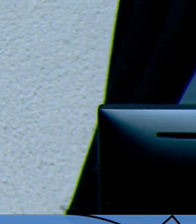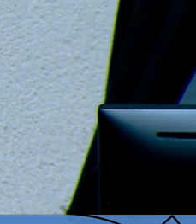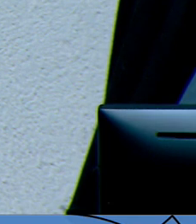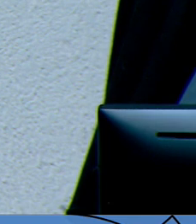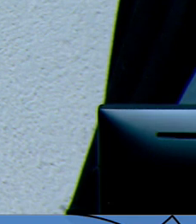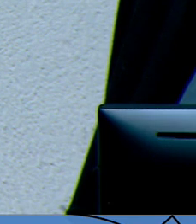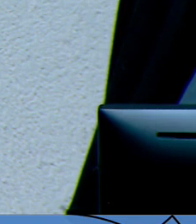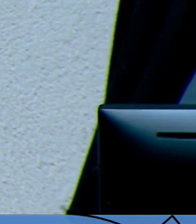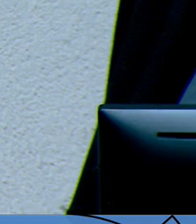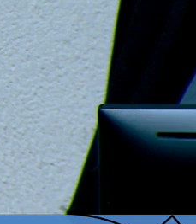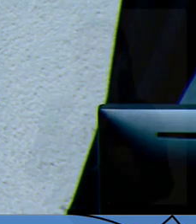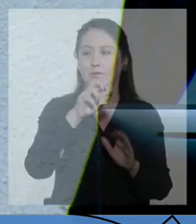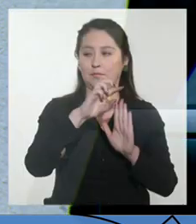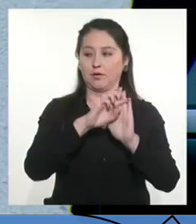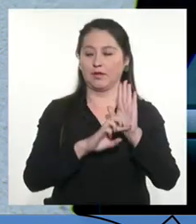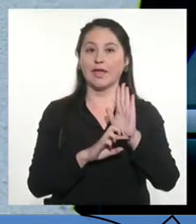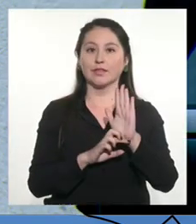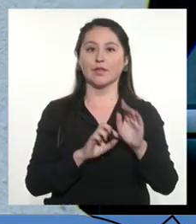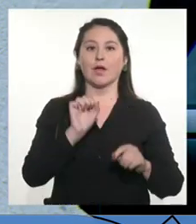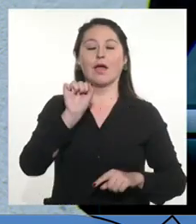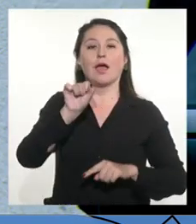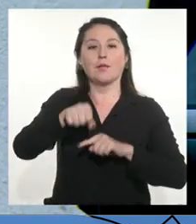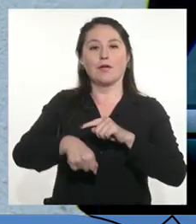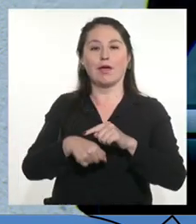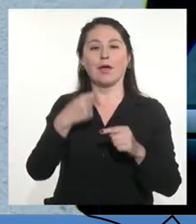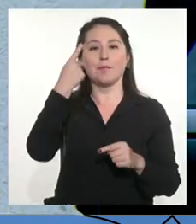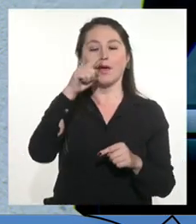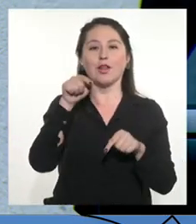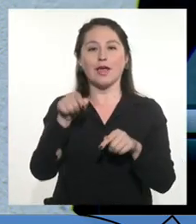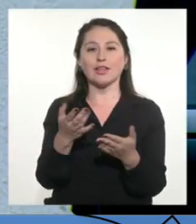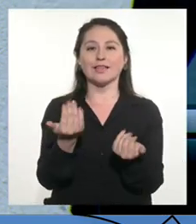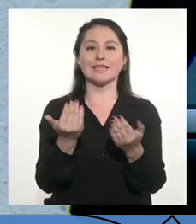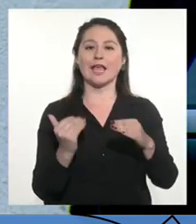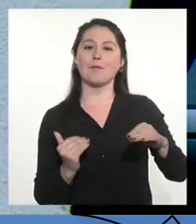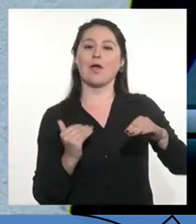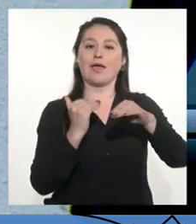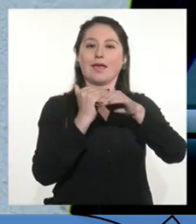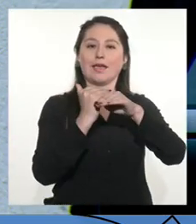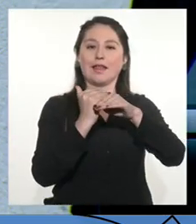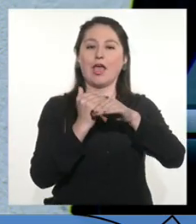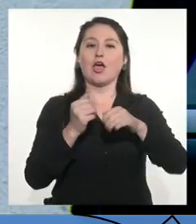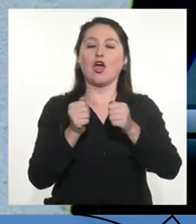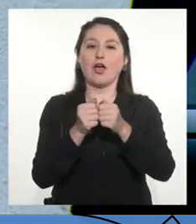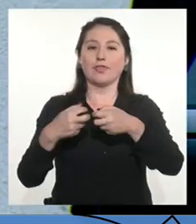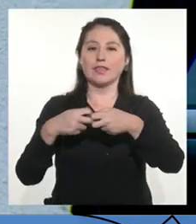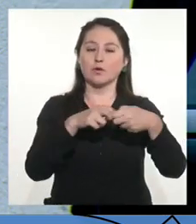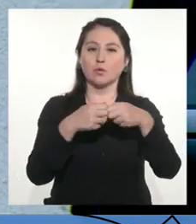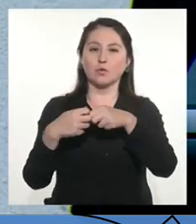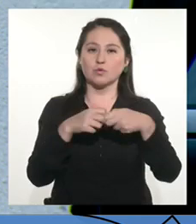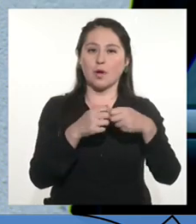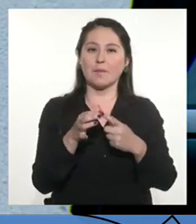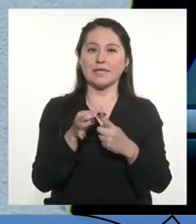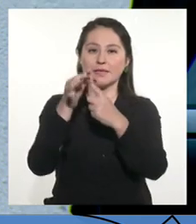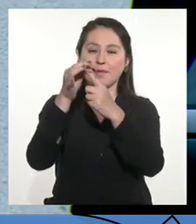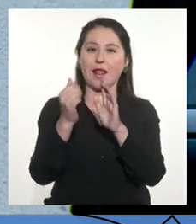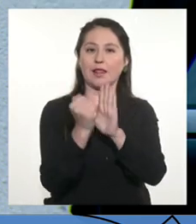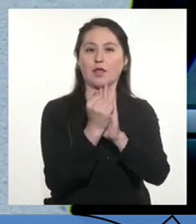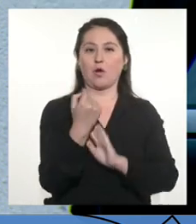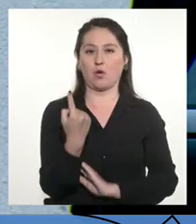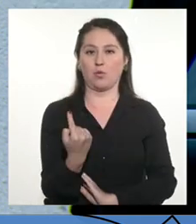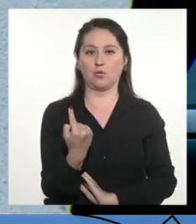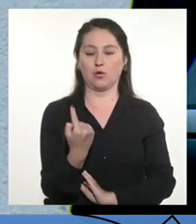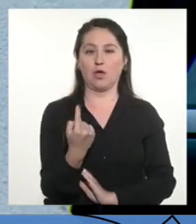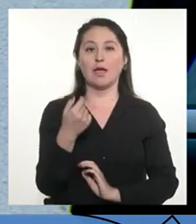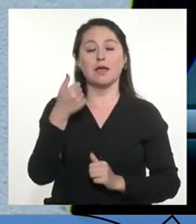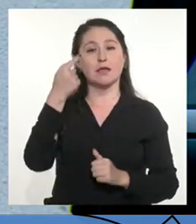pero que este proyecto requiere cambio precisiones y equilibrio mayor en la discusión en particular en especial del artículo 1 que si bien